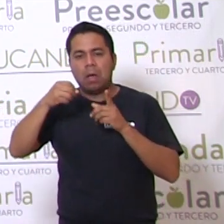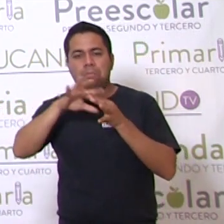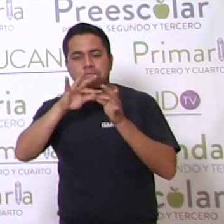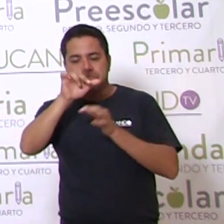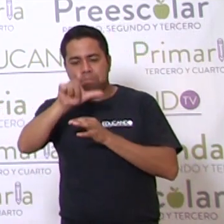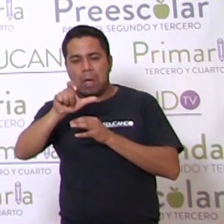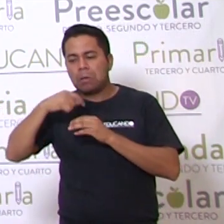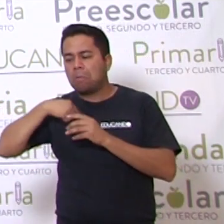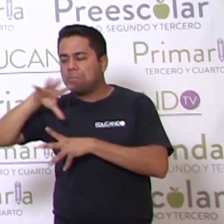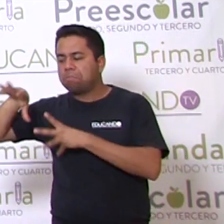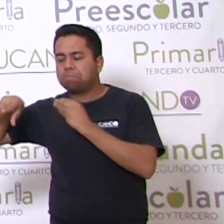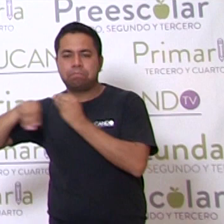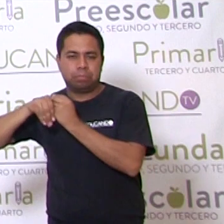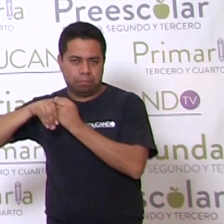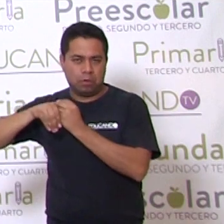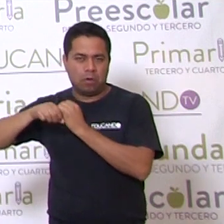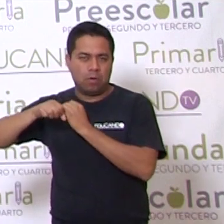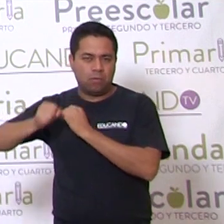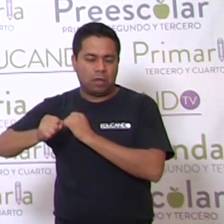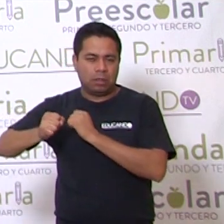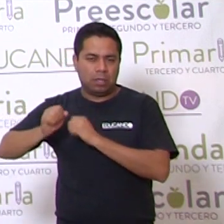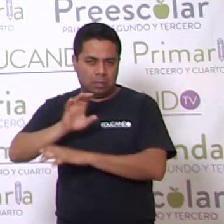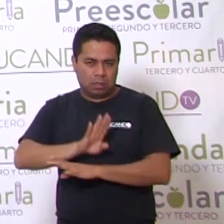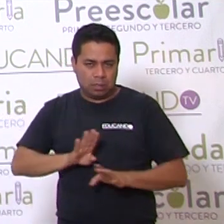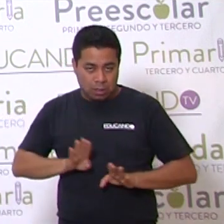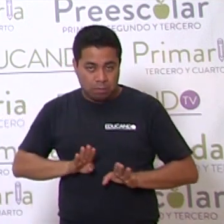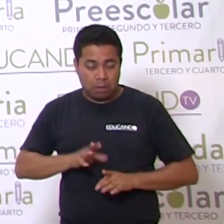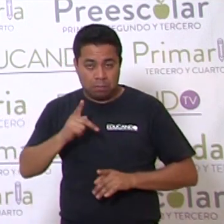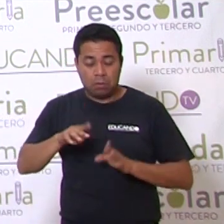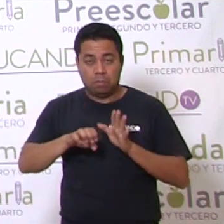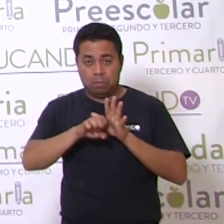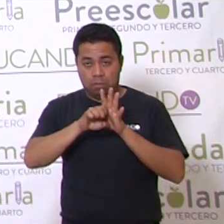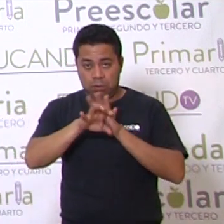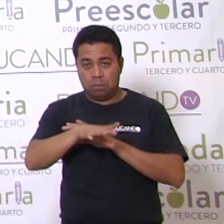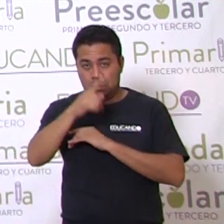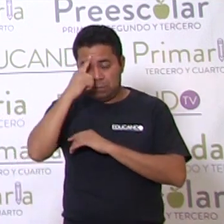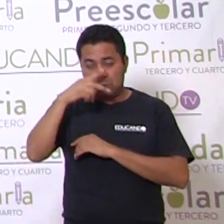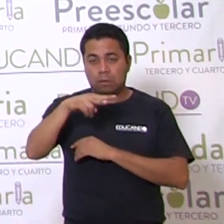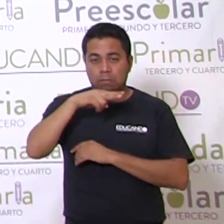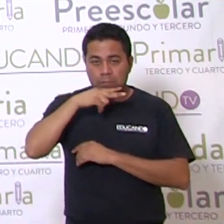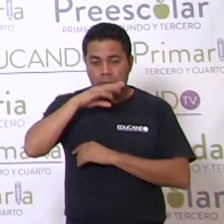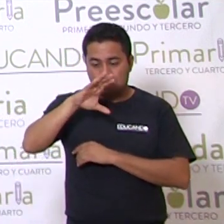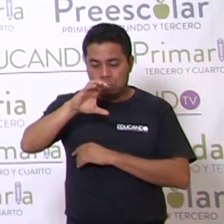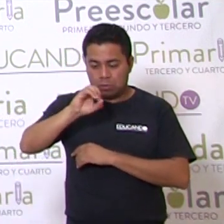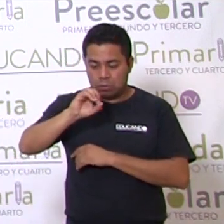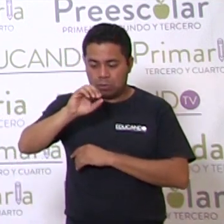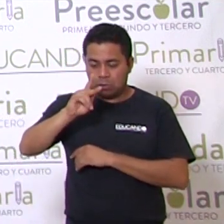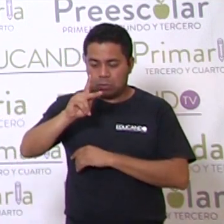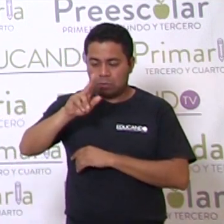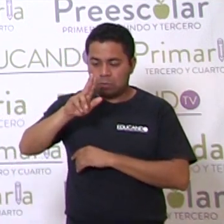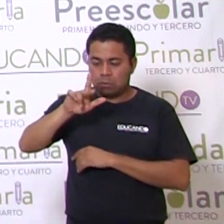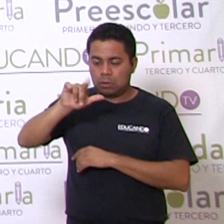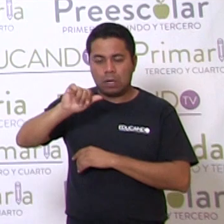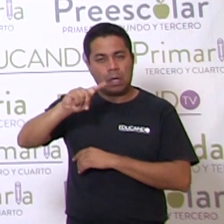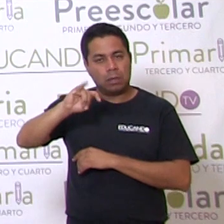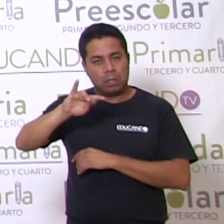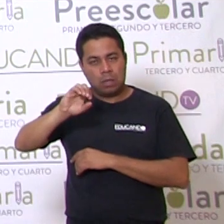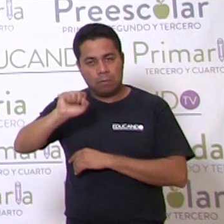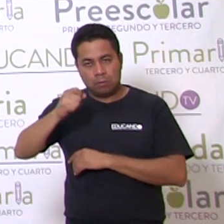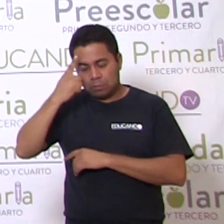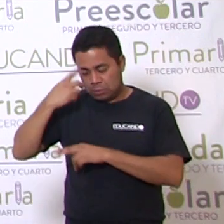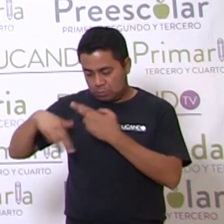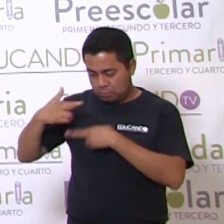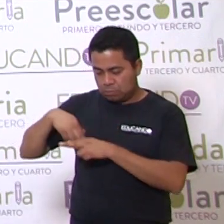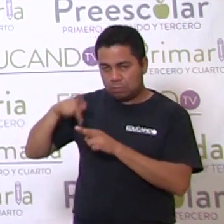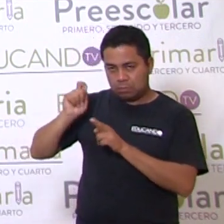describiendo. Pero los verbos copulativos, voy a hacer referencia de los verbos copulativos para poder regresar a lo que es